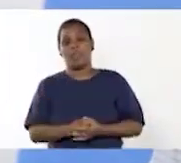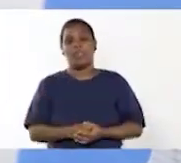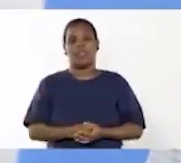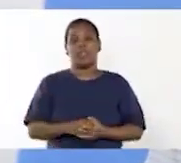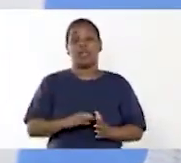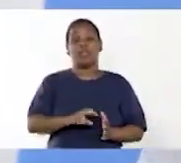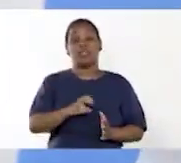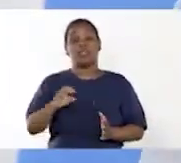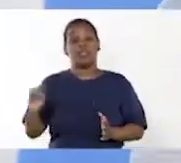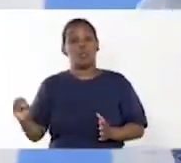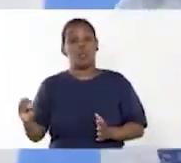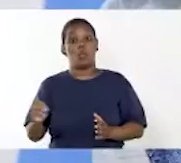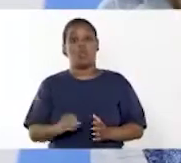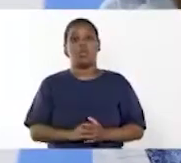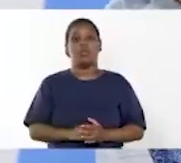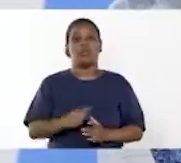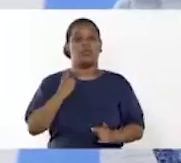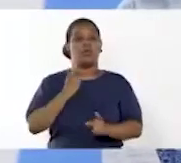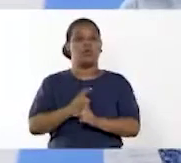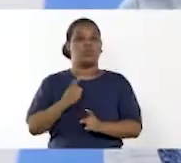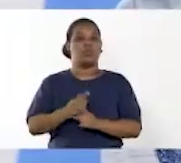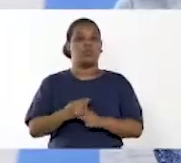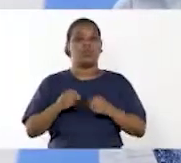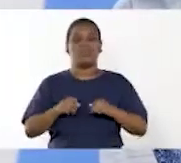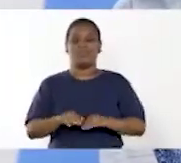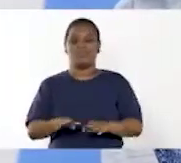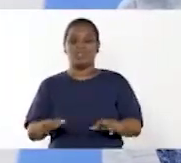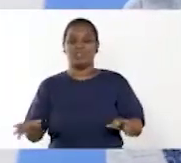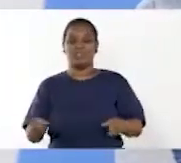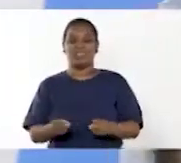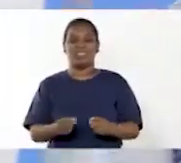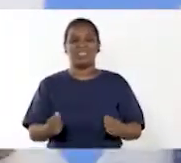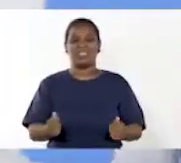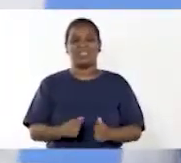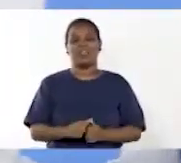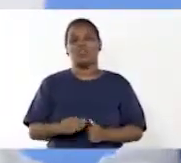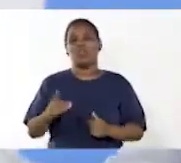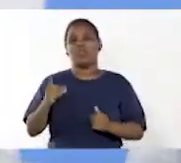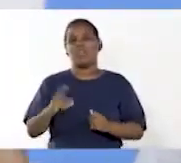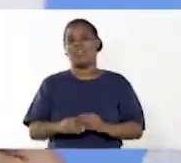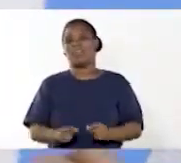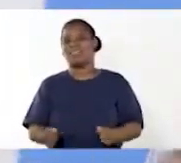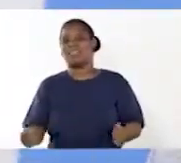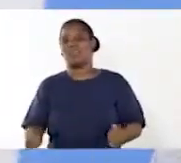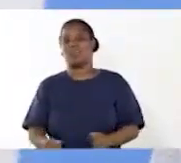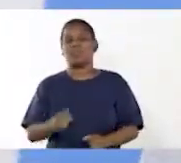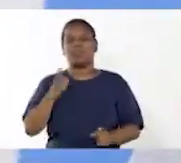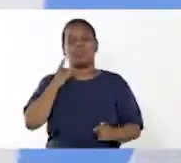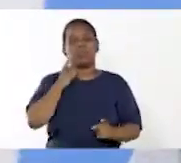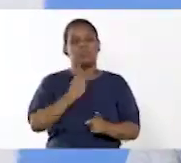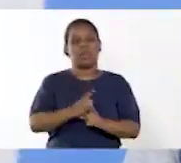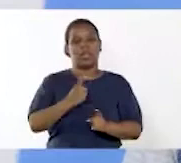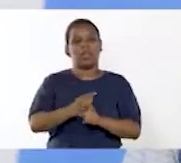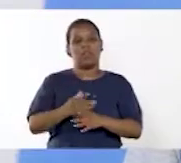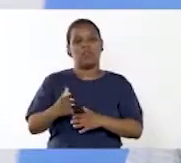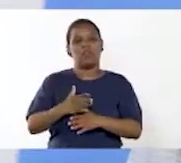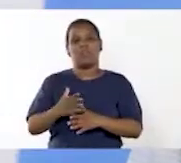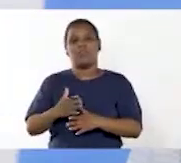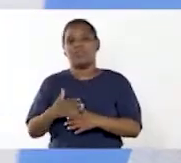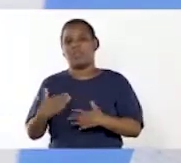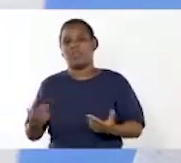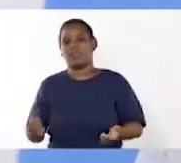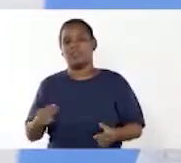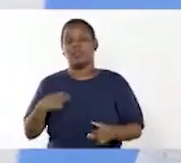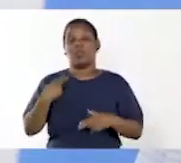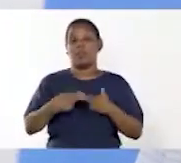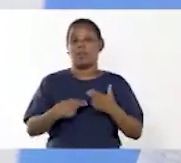Hacia el oeste vamos a encontrar los desiertos, que nos va a estar marcando las diferencias de lo que sucede en el trópico